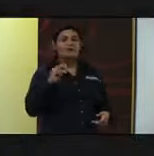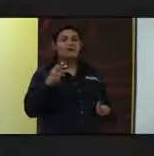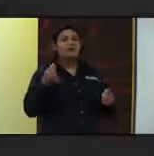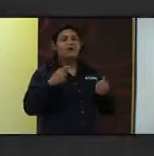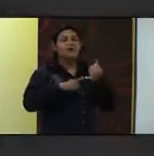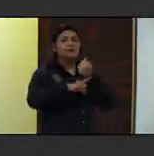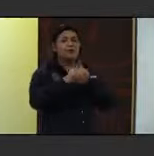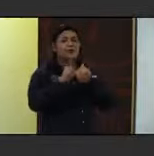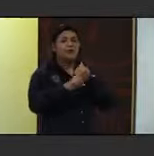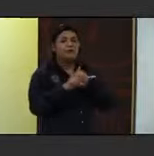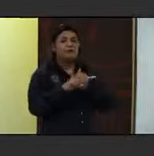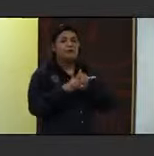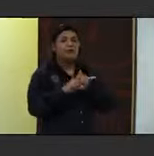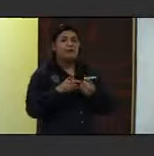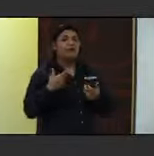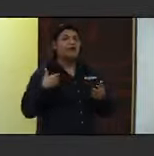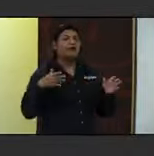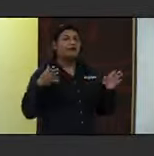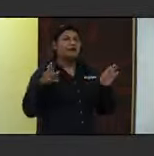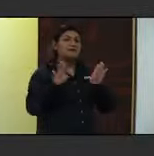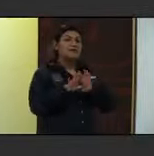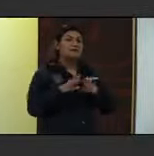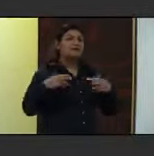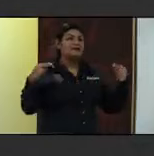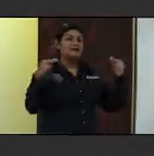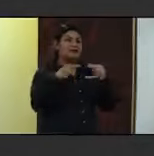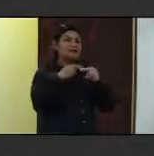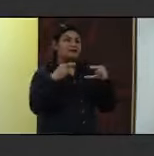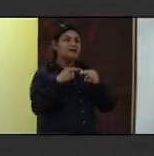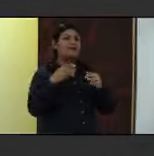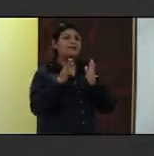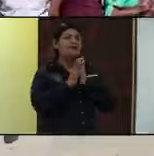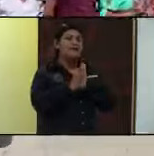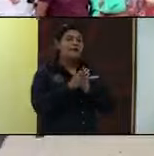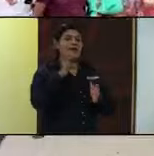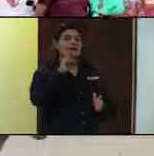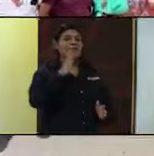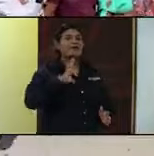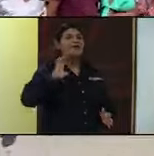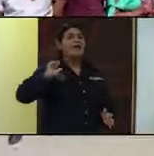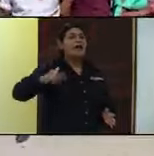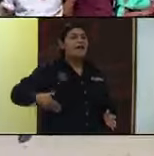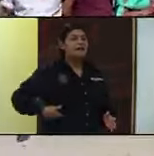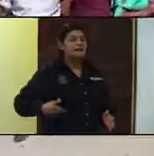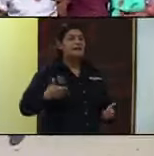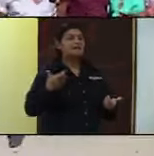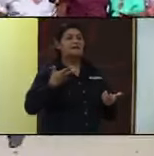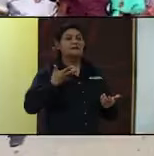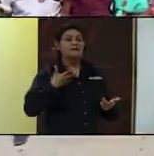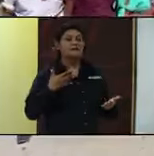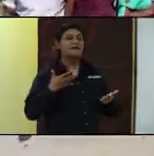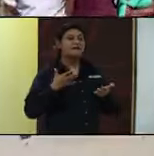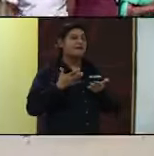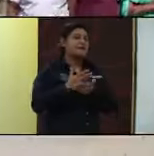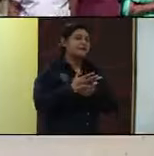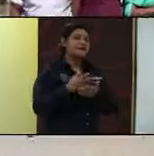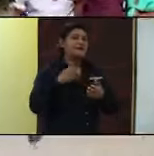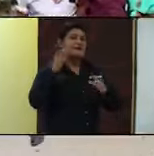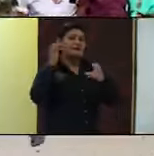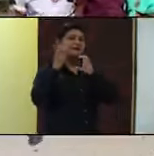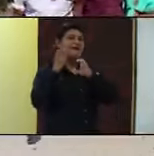muy peligroso atravesarse en la carretera. Ya ha habido accidentes donde gente que se avienta, traileros